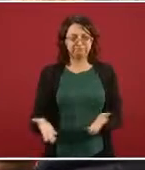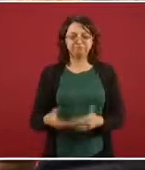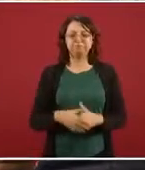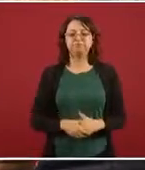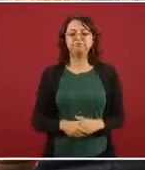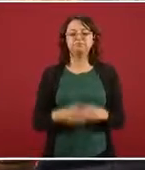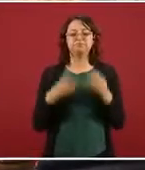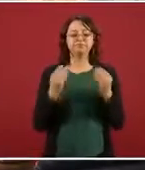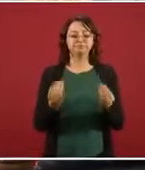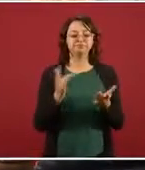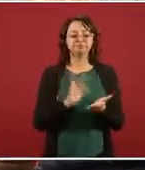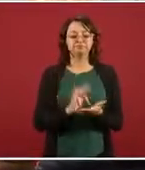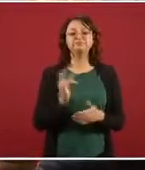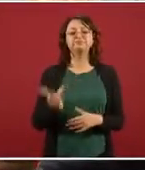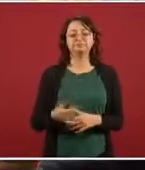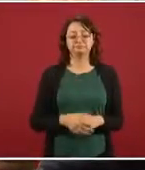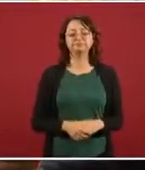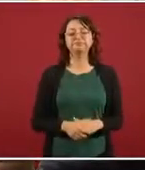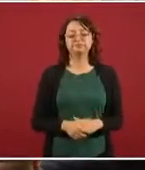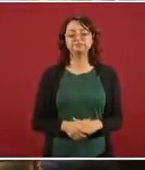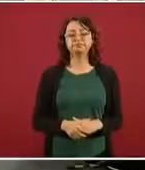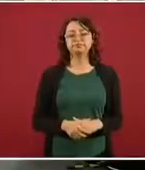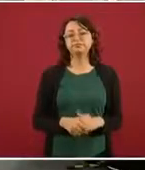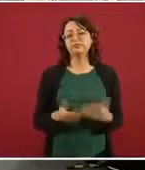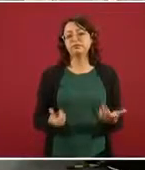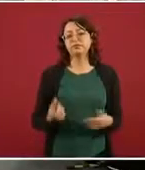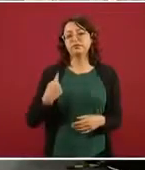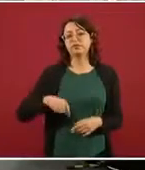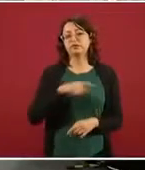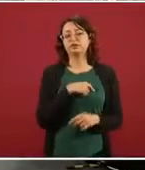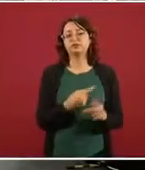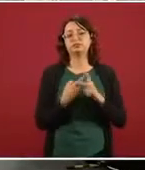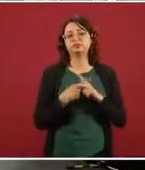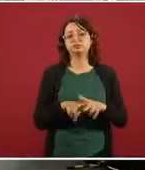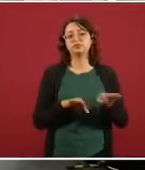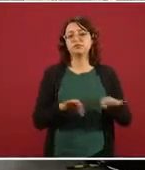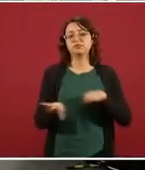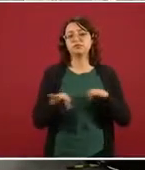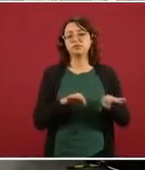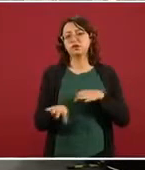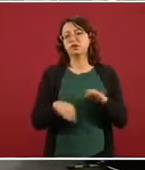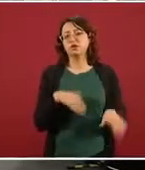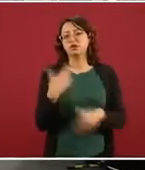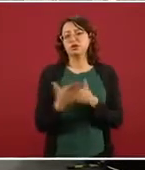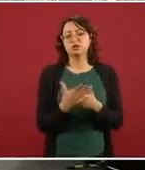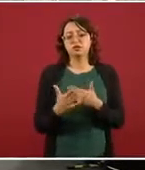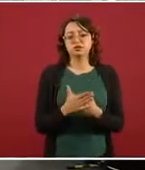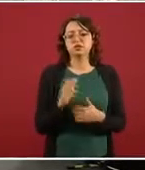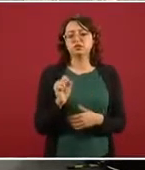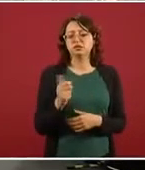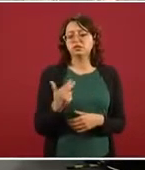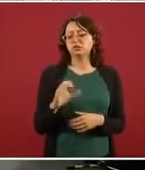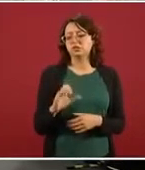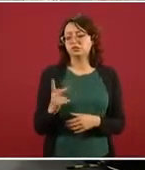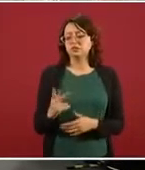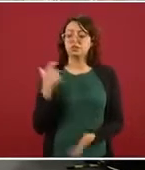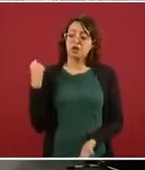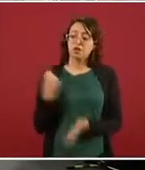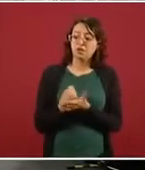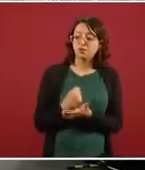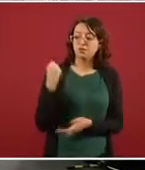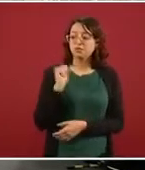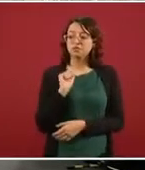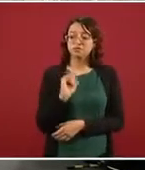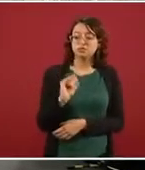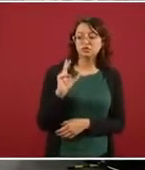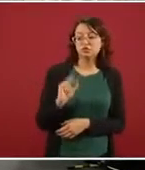Muchas gracias. Sí, para ello estamos trabajando, ya estamos en espera de que la Secretaría de Hacienda nos dé su autorización, su